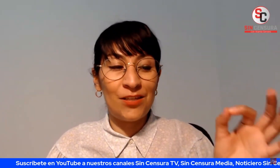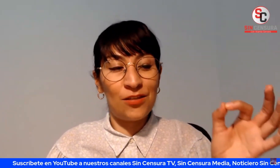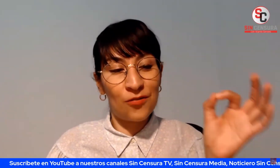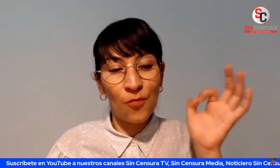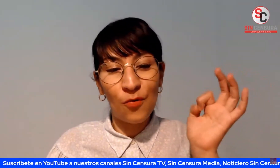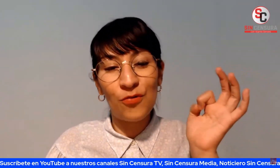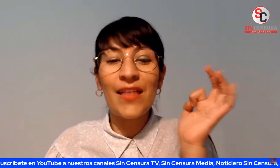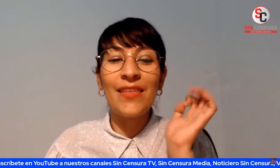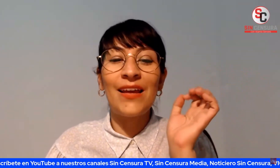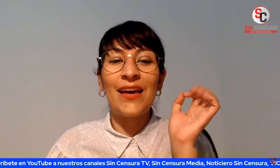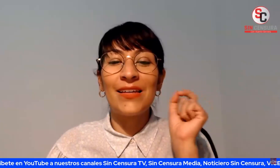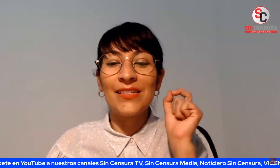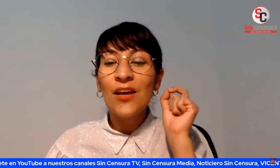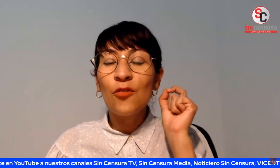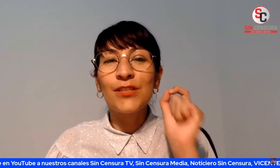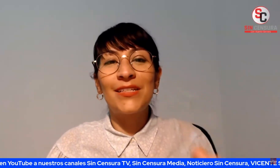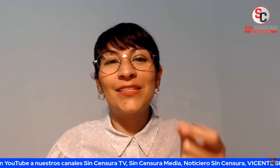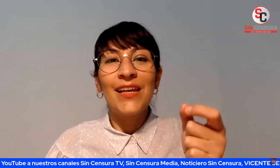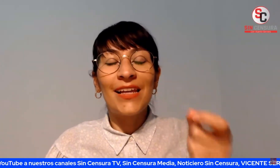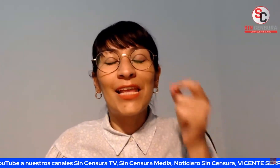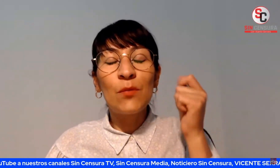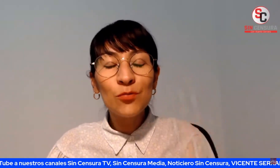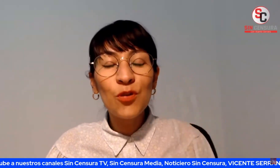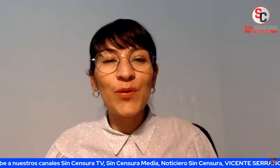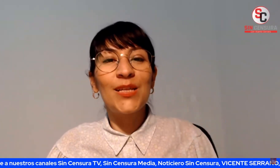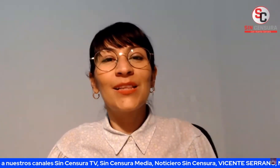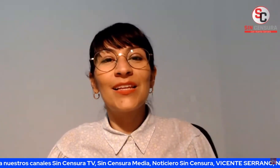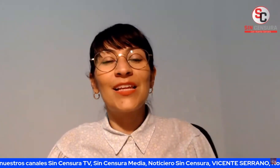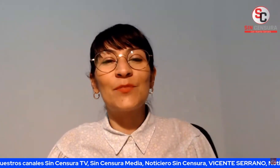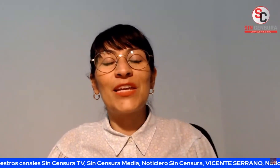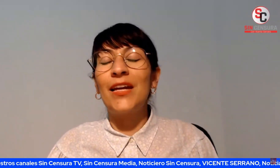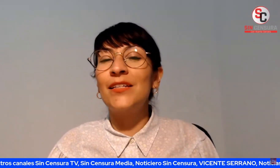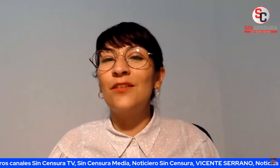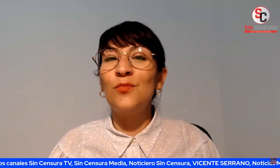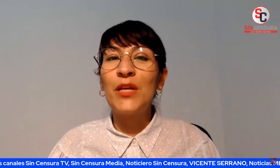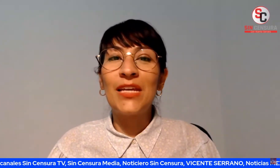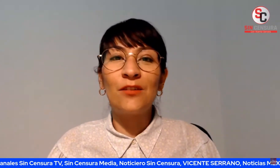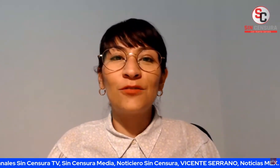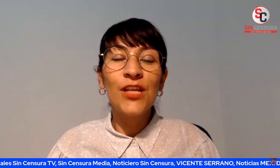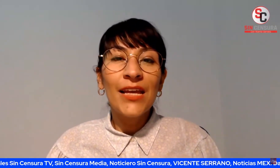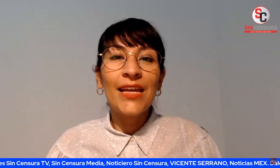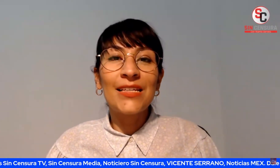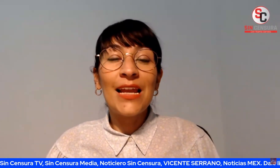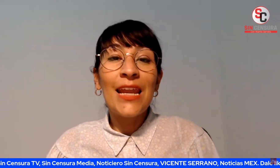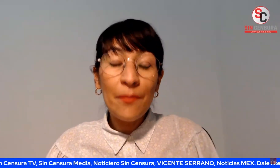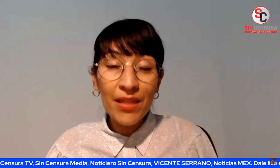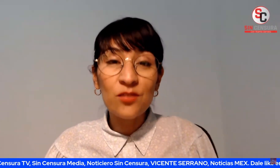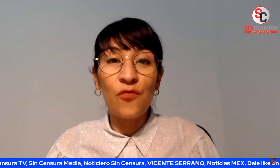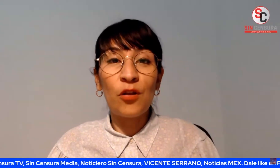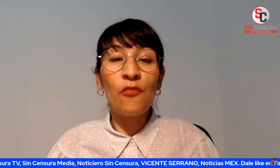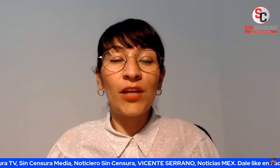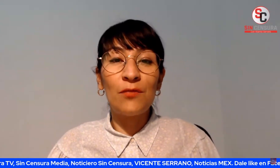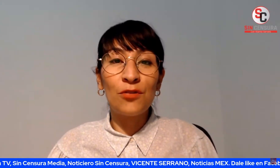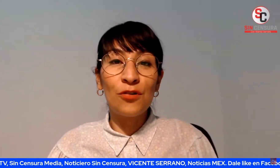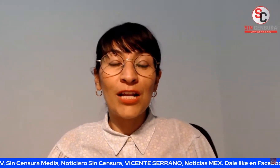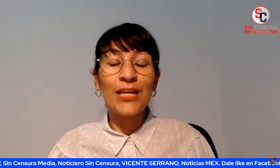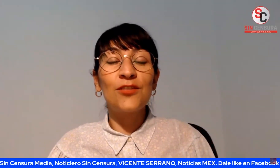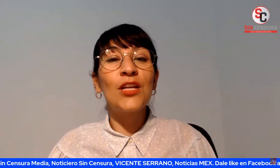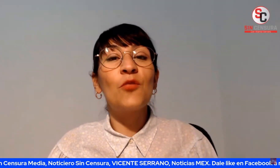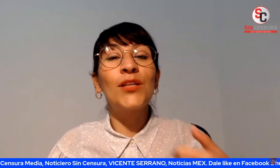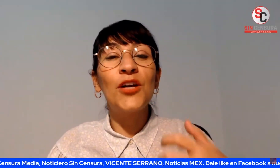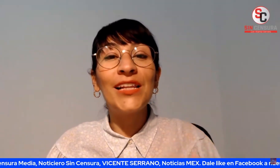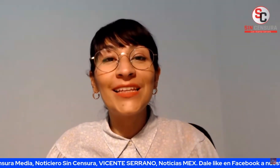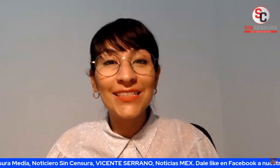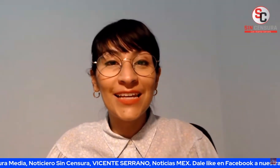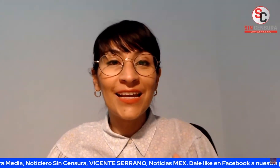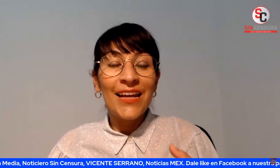y que es como una de las cosas que tenemos muy presentes las mexicanas y los mexicanos, que es el lema de sufragio efectivo, no